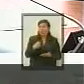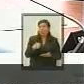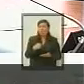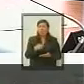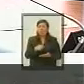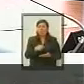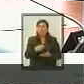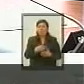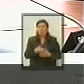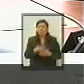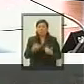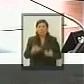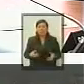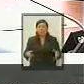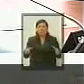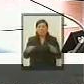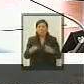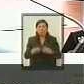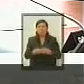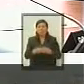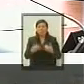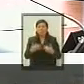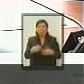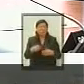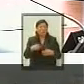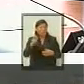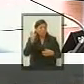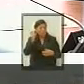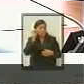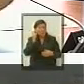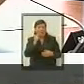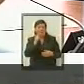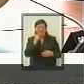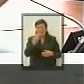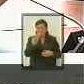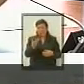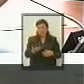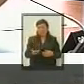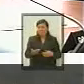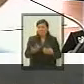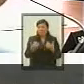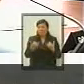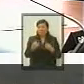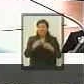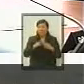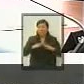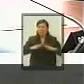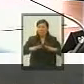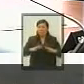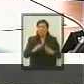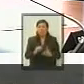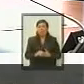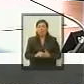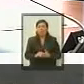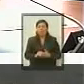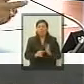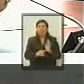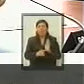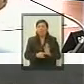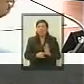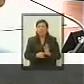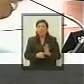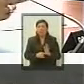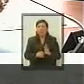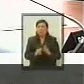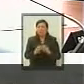señor a través de esta comisión habiendo escuchado El clamor en esa audiencia pública presentamos